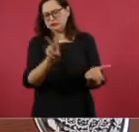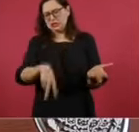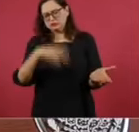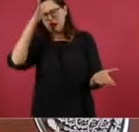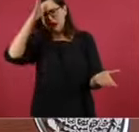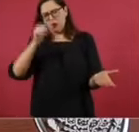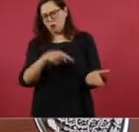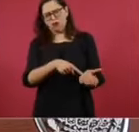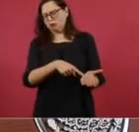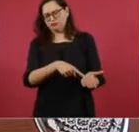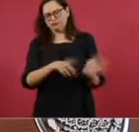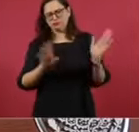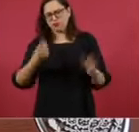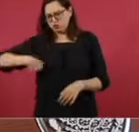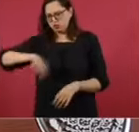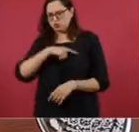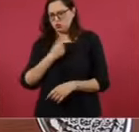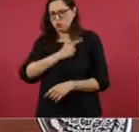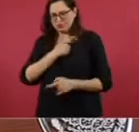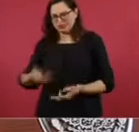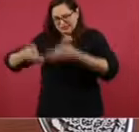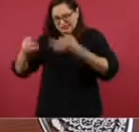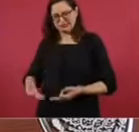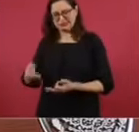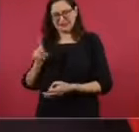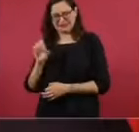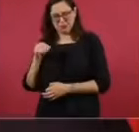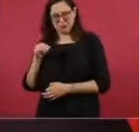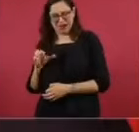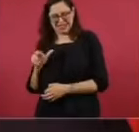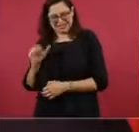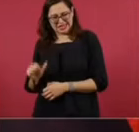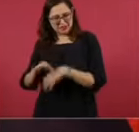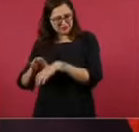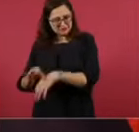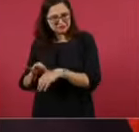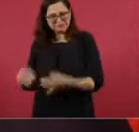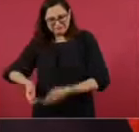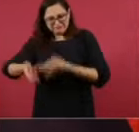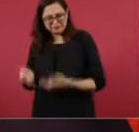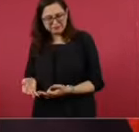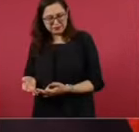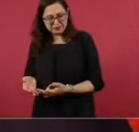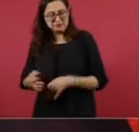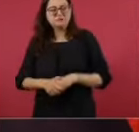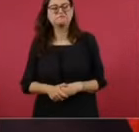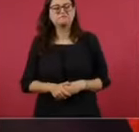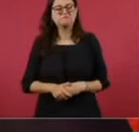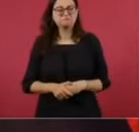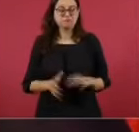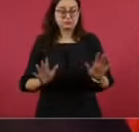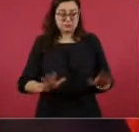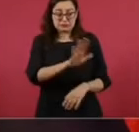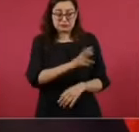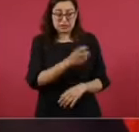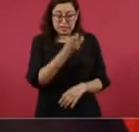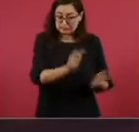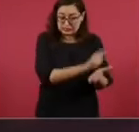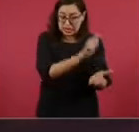y rechazaron la reforma electoral que propusimos, en donde se arreglaba este asunto de